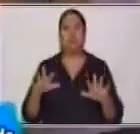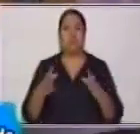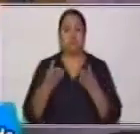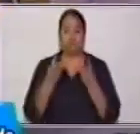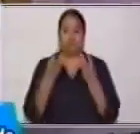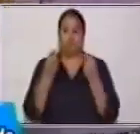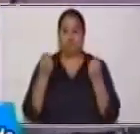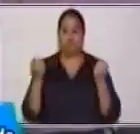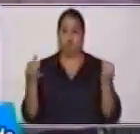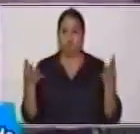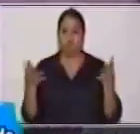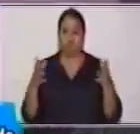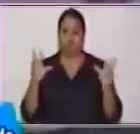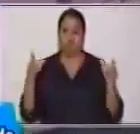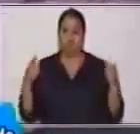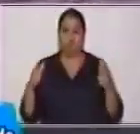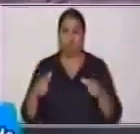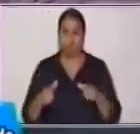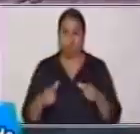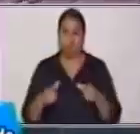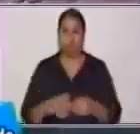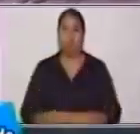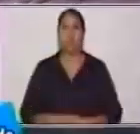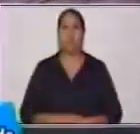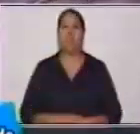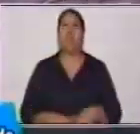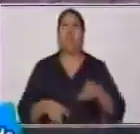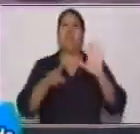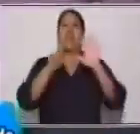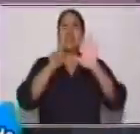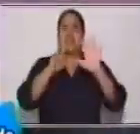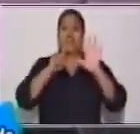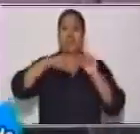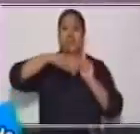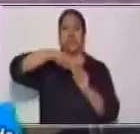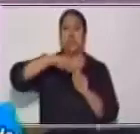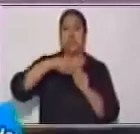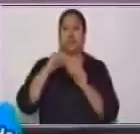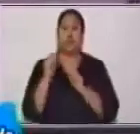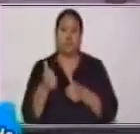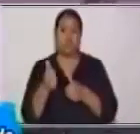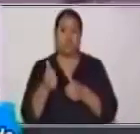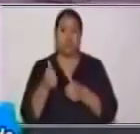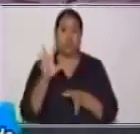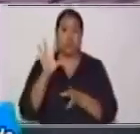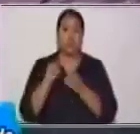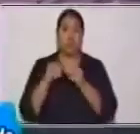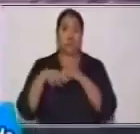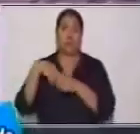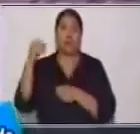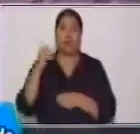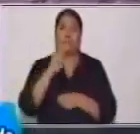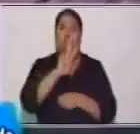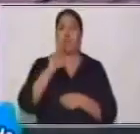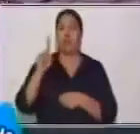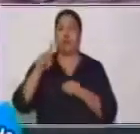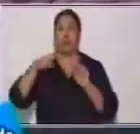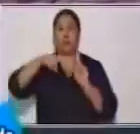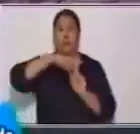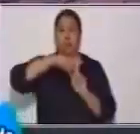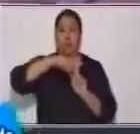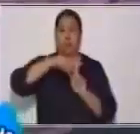la reducción de los términos. 6 más 15, 21, positivo.